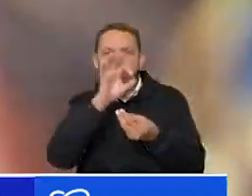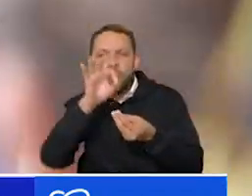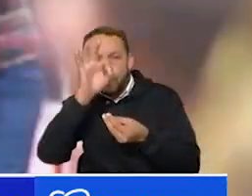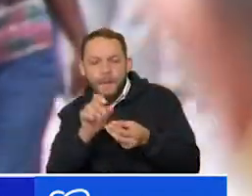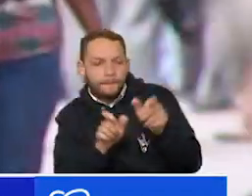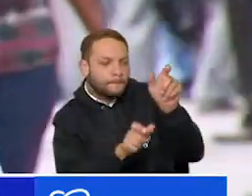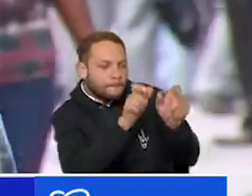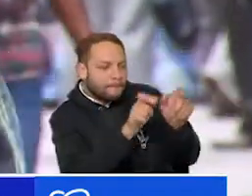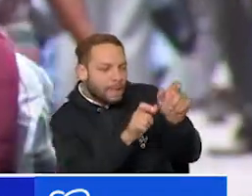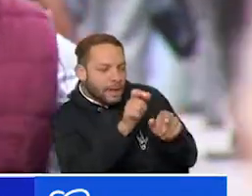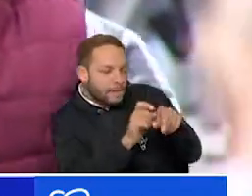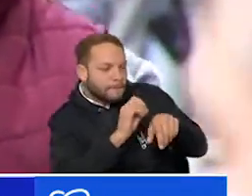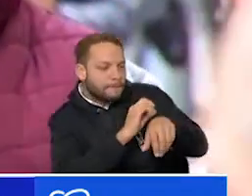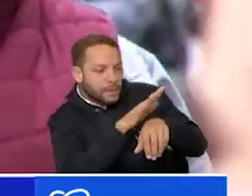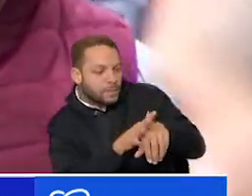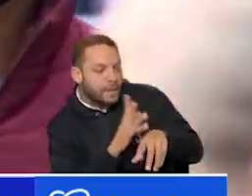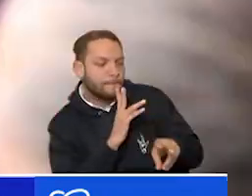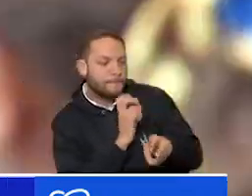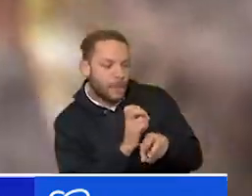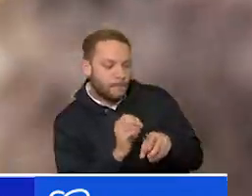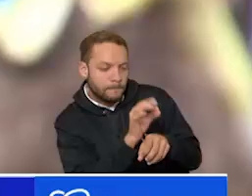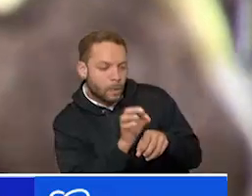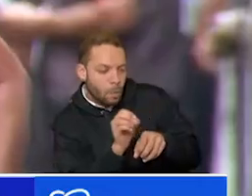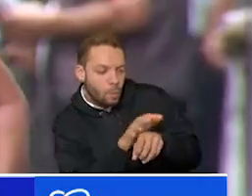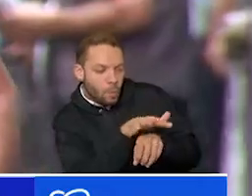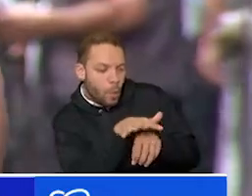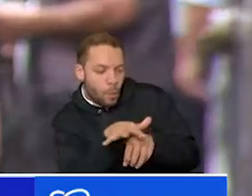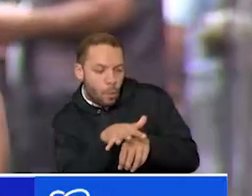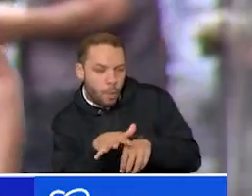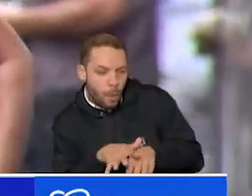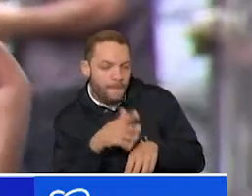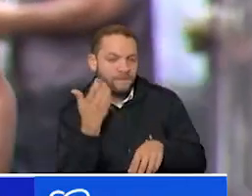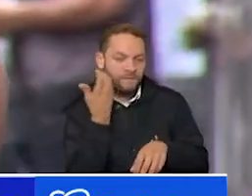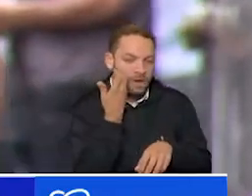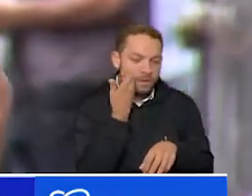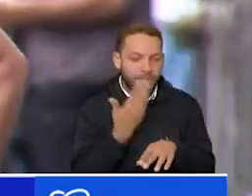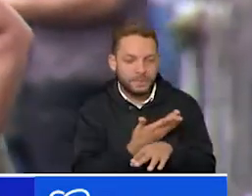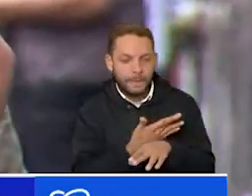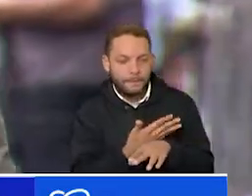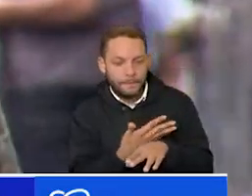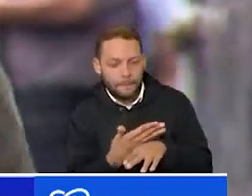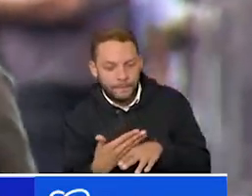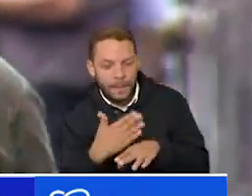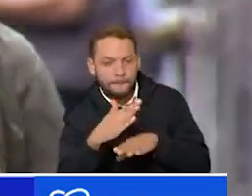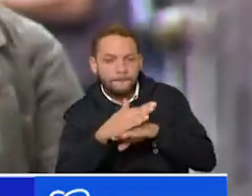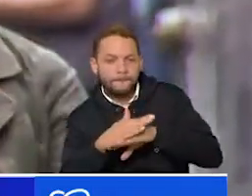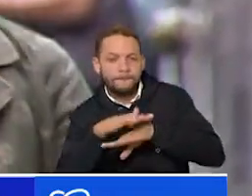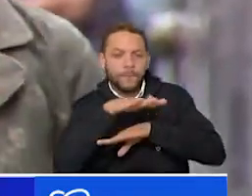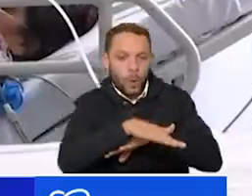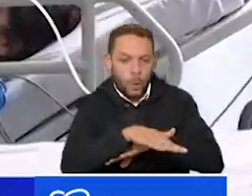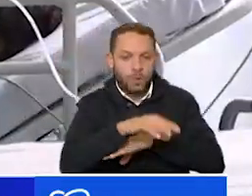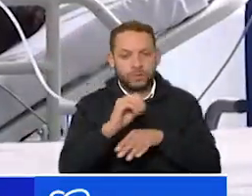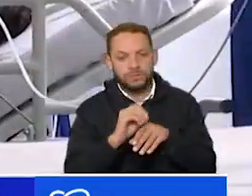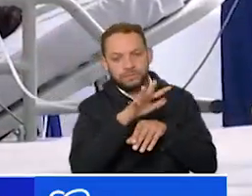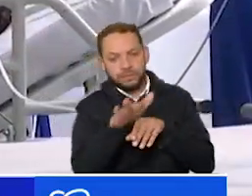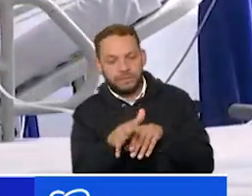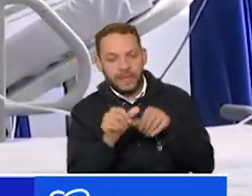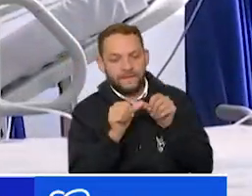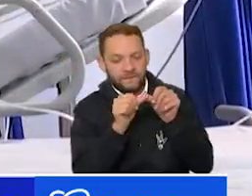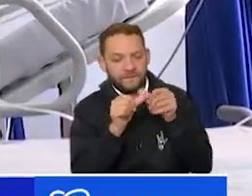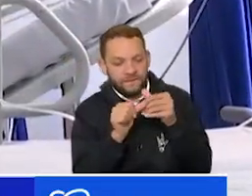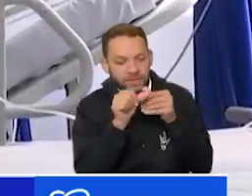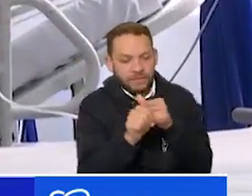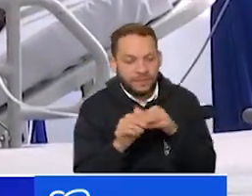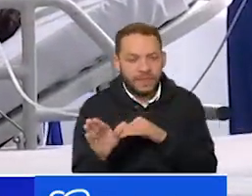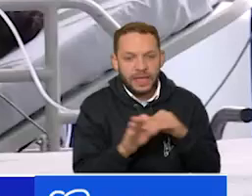que presentan síntomas de la infección desarrollan secuelas prolongadas, conocidas como condición post-COVID o COVID prolongado. Esto indica que